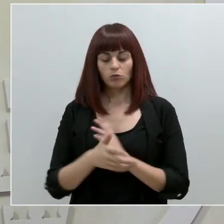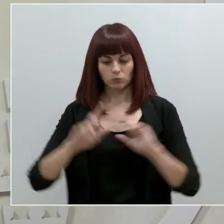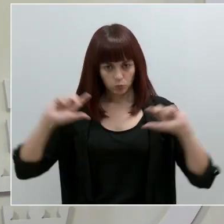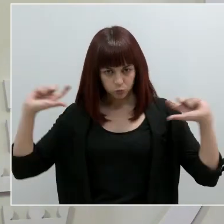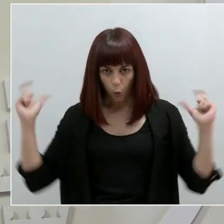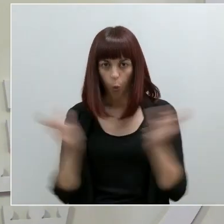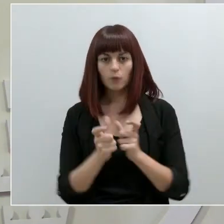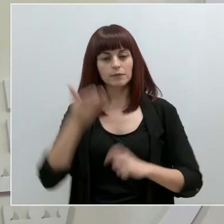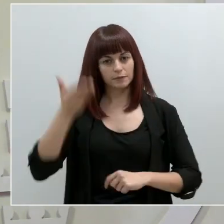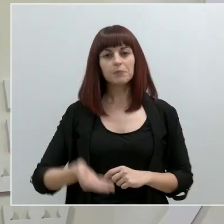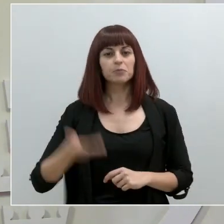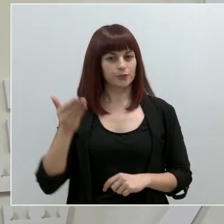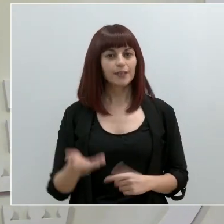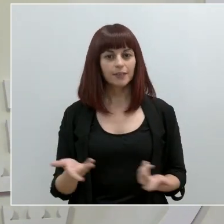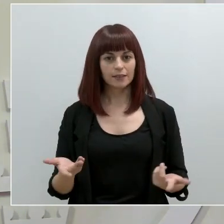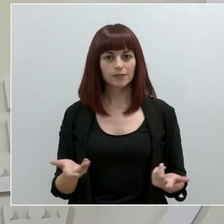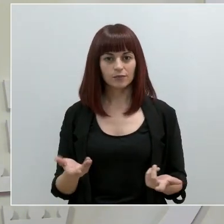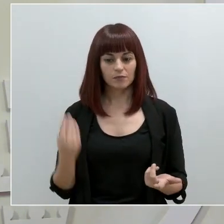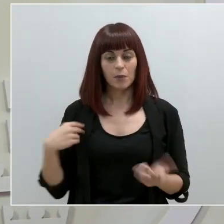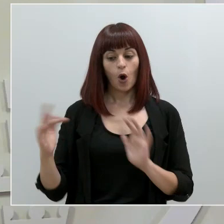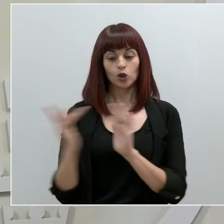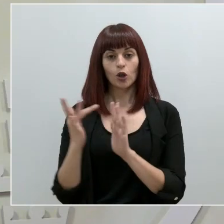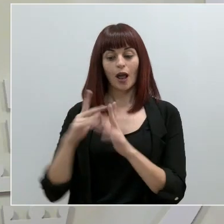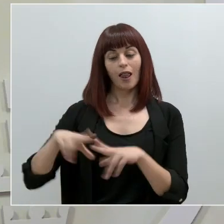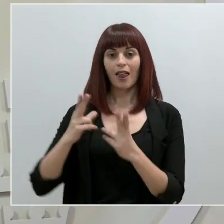muy importante la interacción